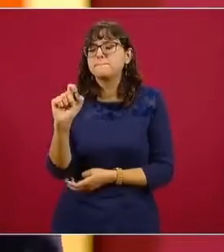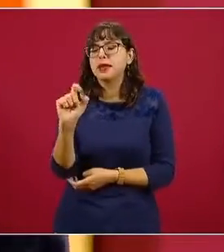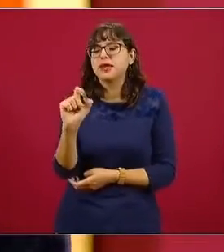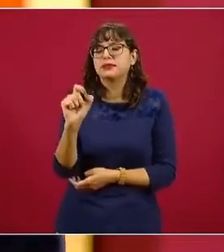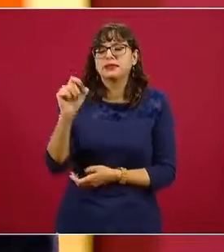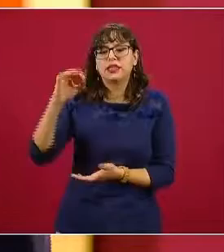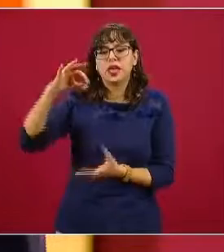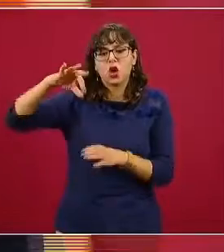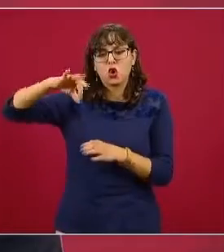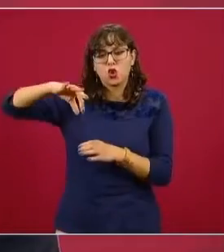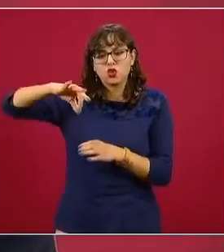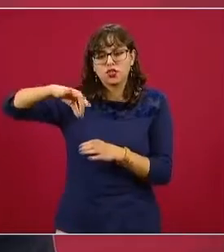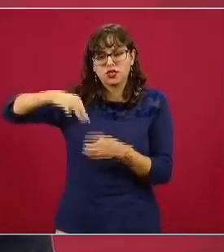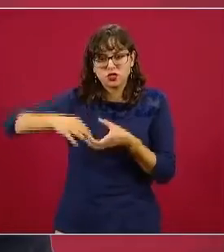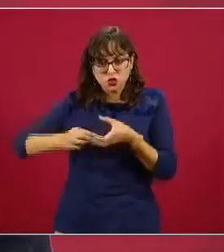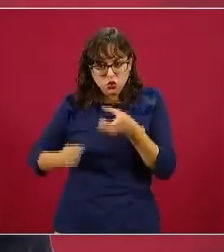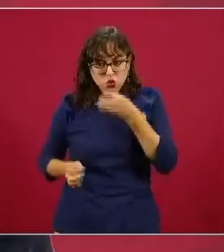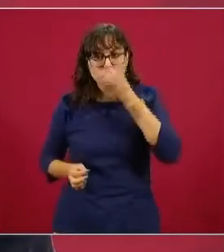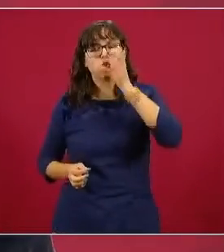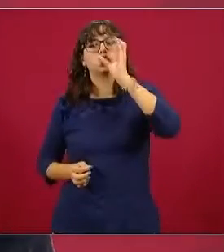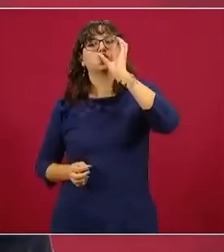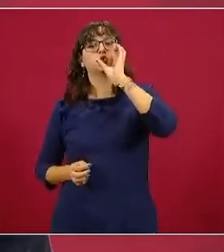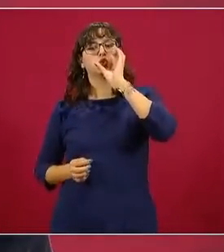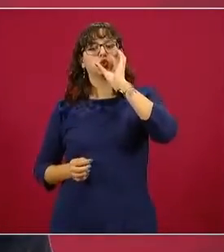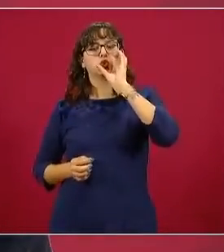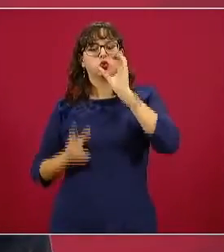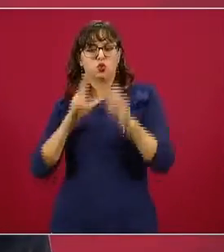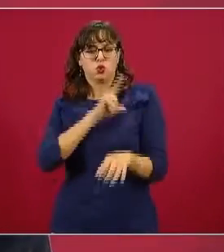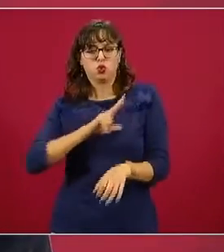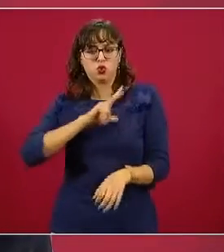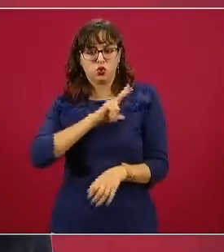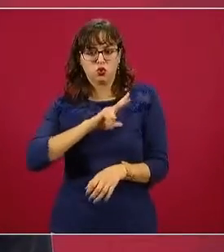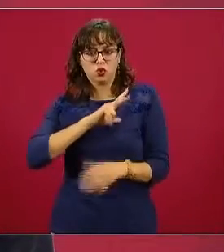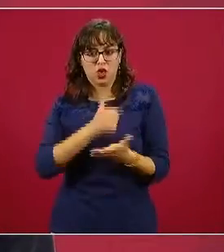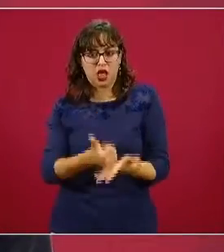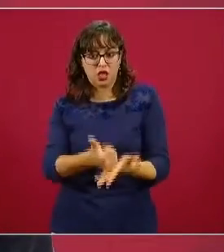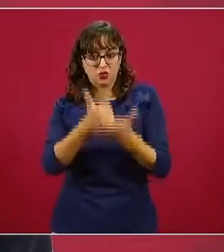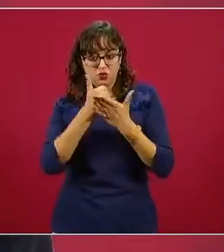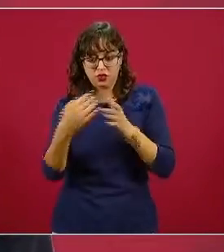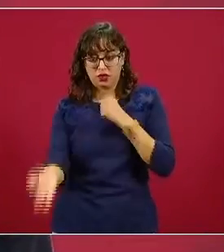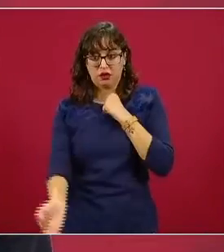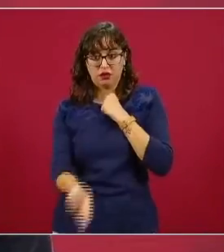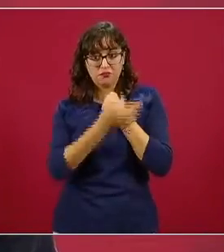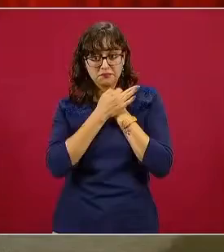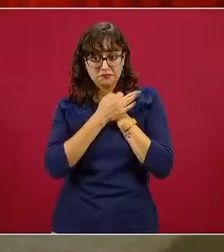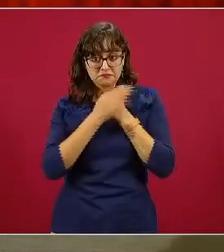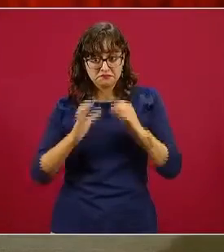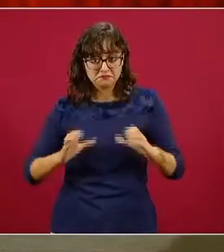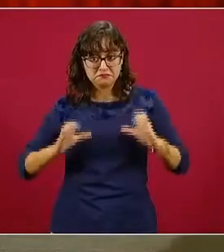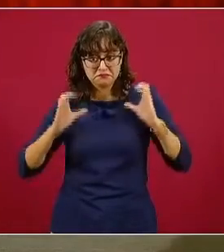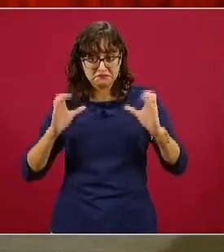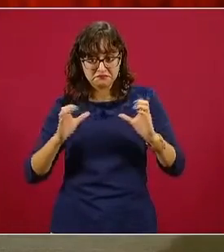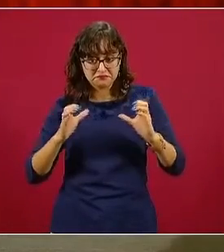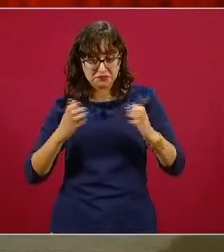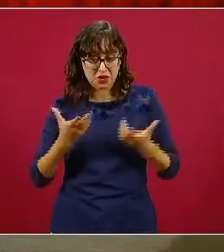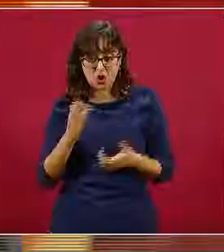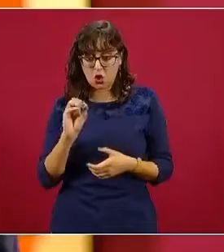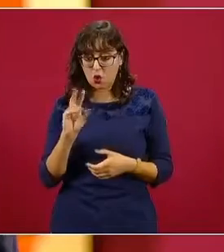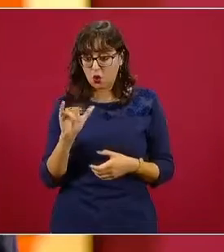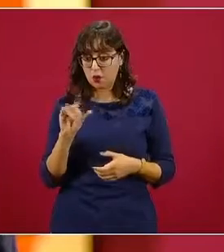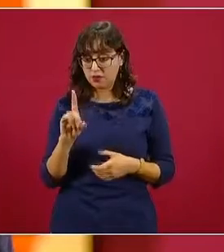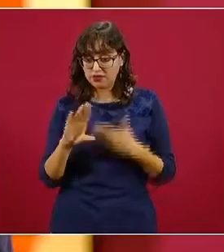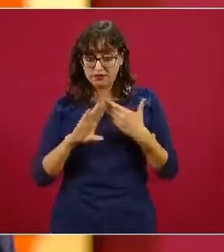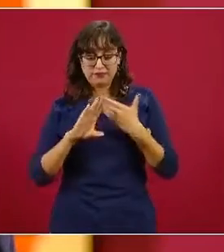30 gotas en un vaso de agua, pudiera ser un producto benéfico para prevenir, tratar o controlar